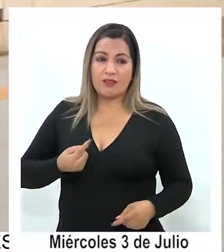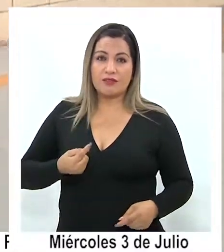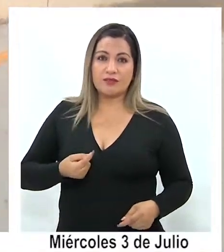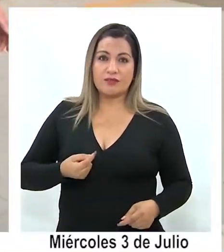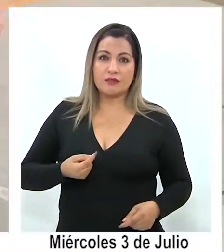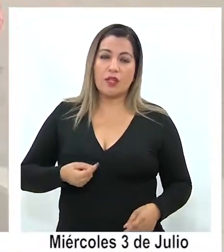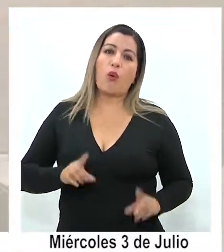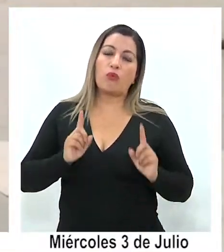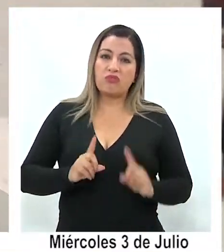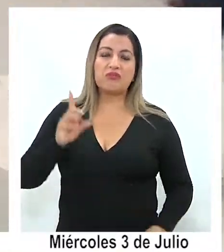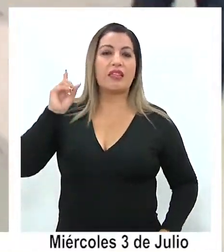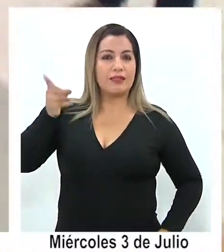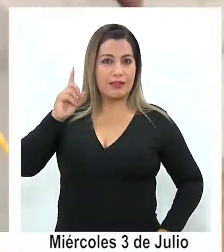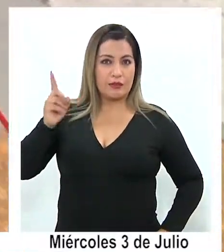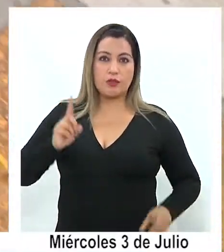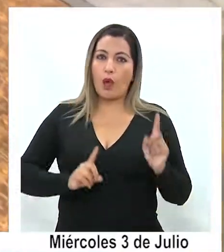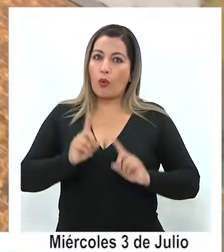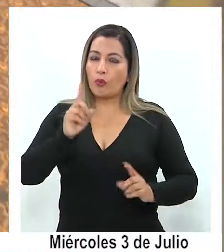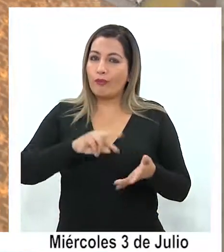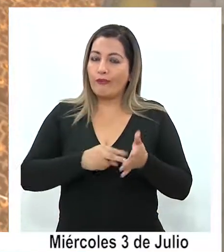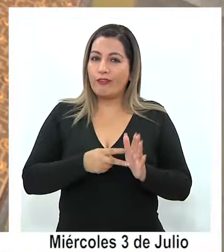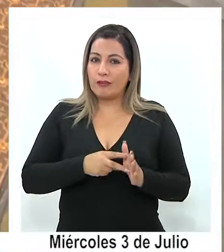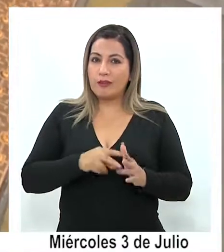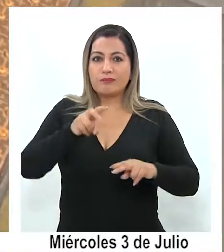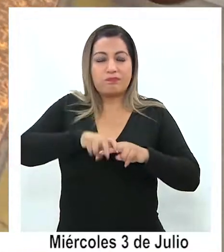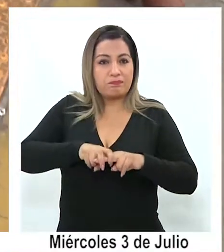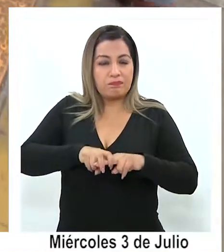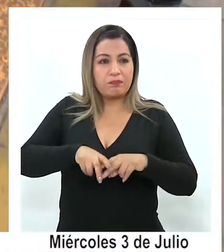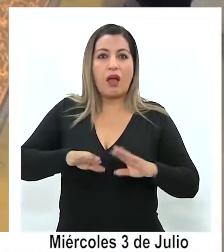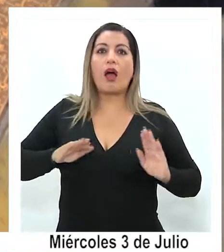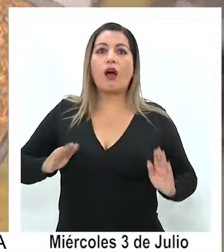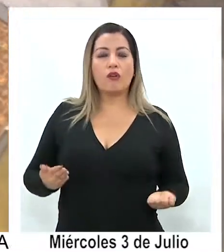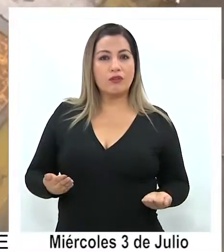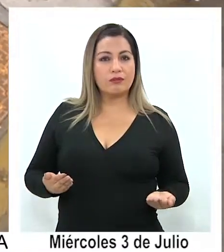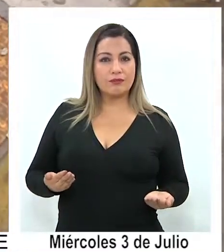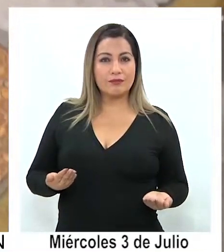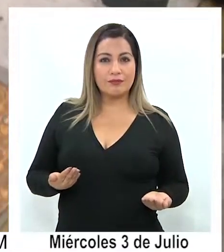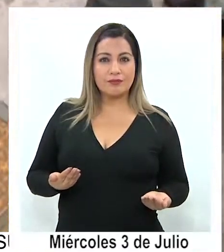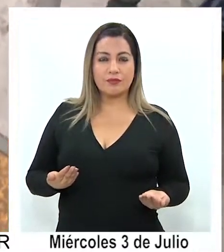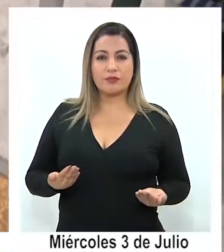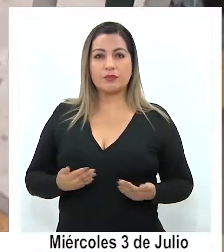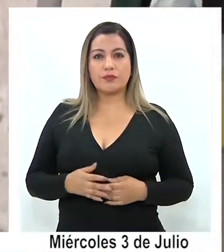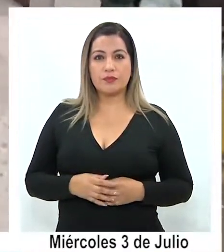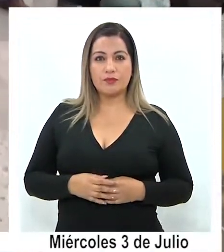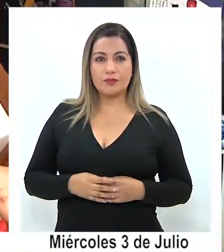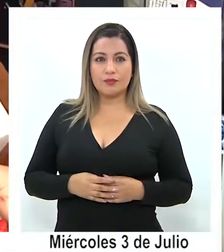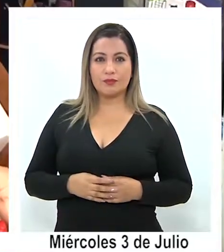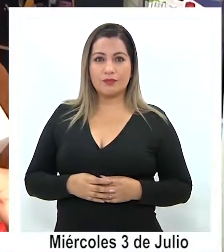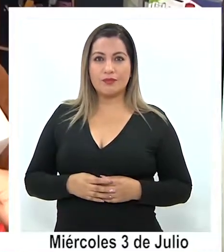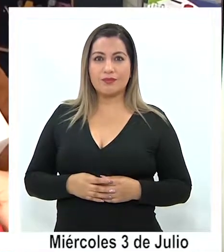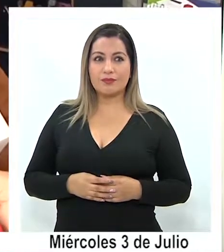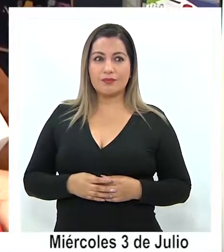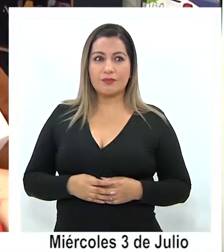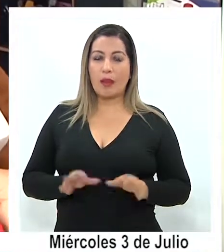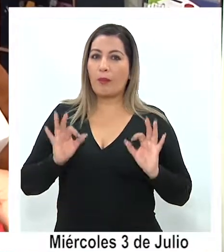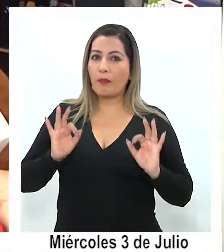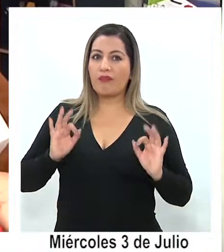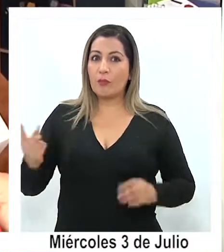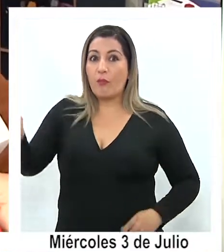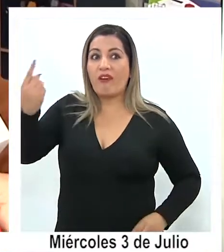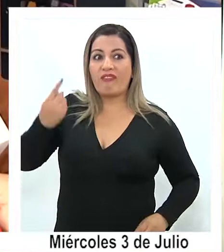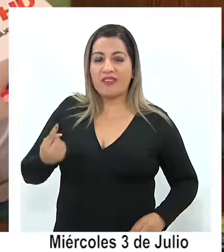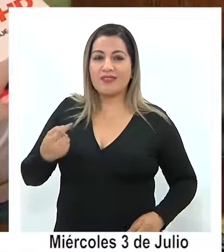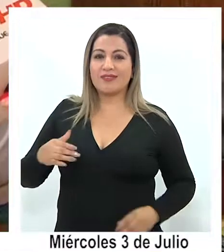personas discapacitadas o que tienen algún problema de movilidad, pueden acceder ahora de manera perfecta aquí